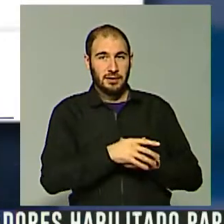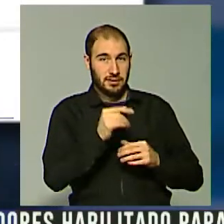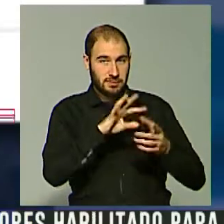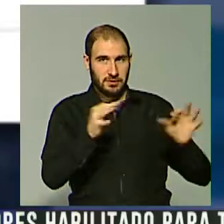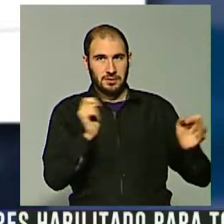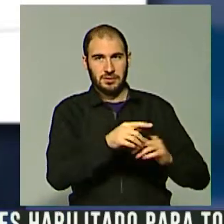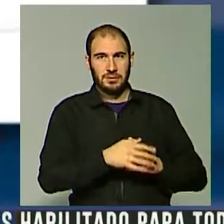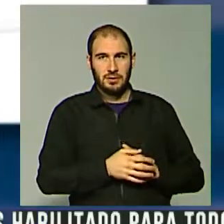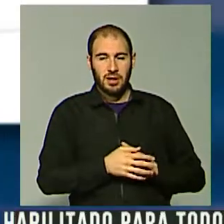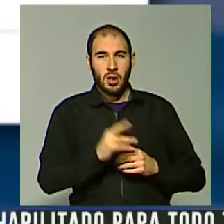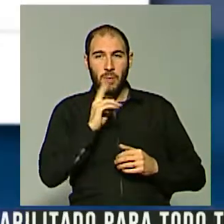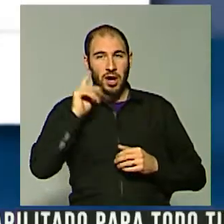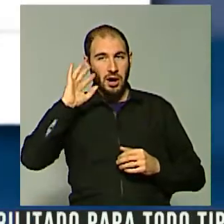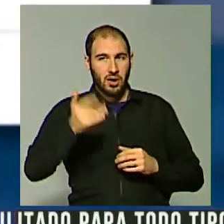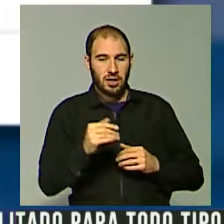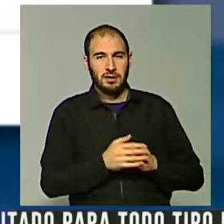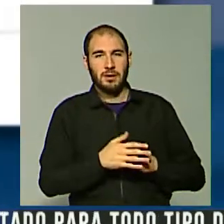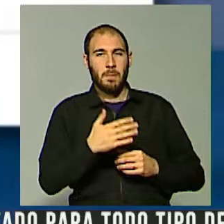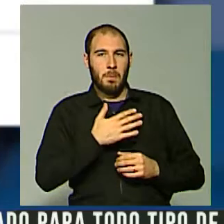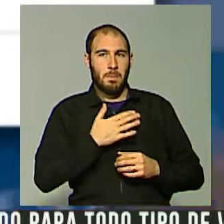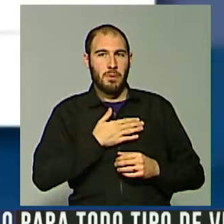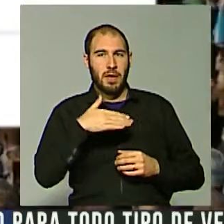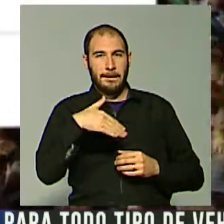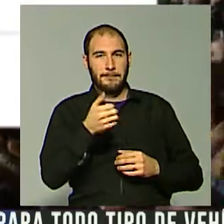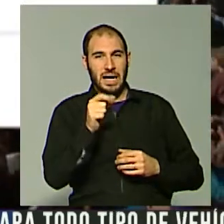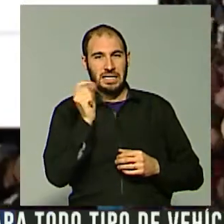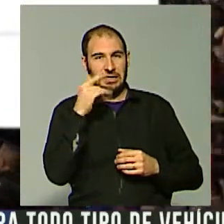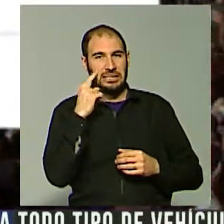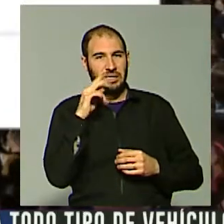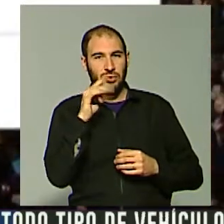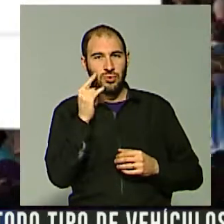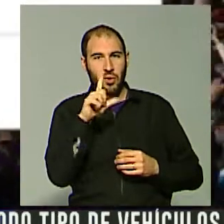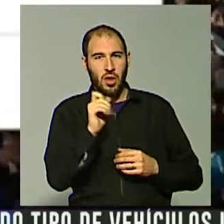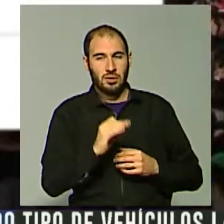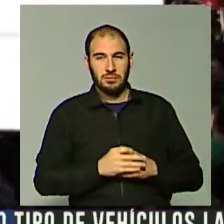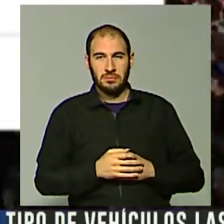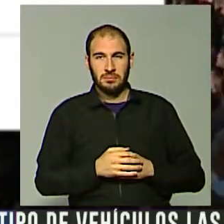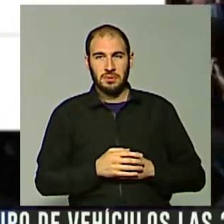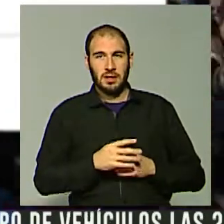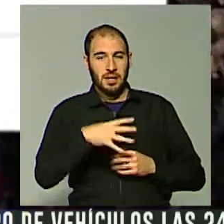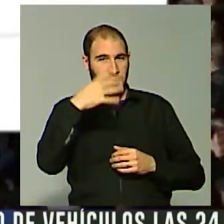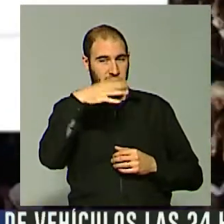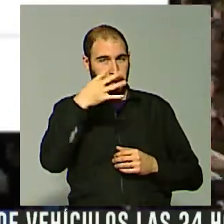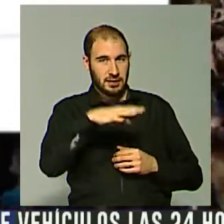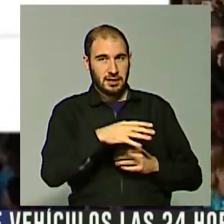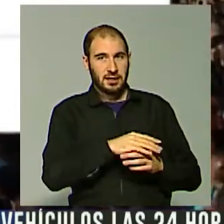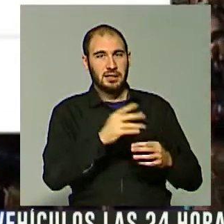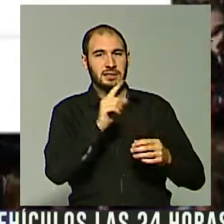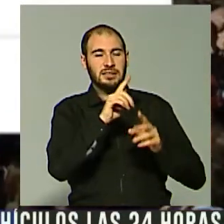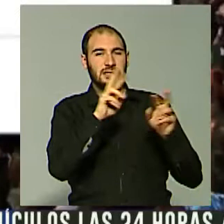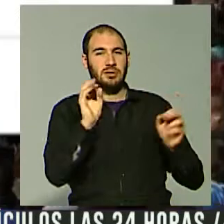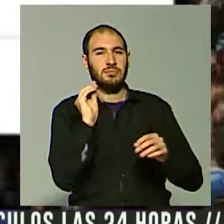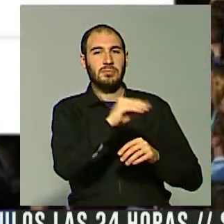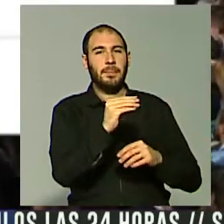esto: tratar de loca a una mujer, típico de machirulo. Así Cristina Fernández lo tildó